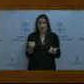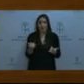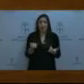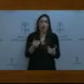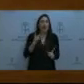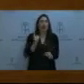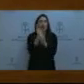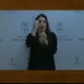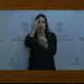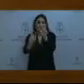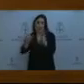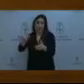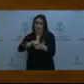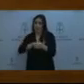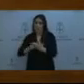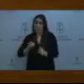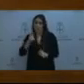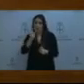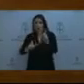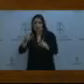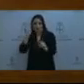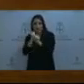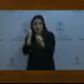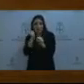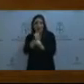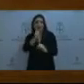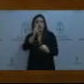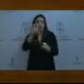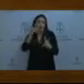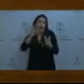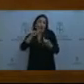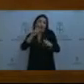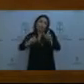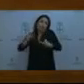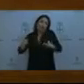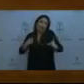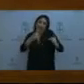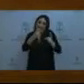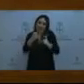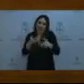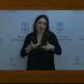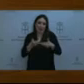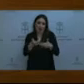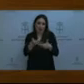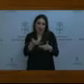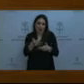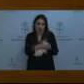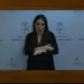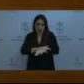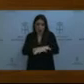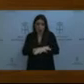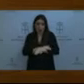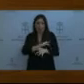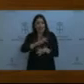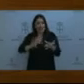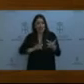los más desfavorecidos, contra las clases trabajadoras, contra, en definitiva, aquellos que más necesitan de la ayuda del Estado, pues obliga a